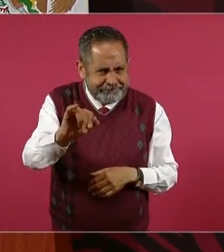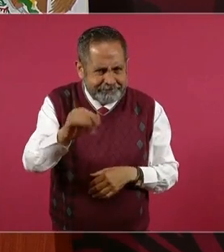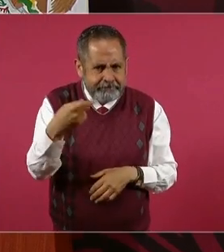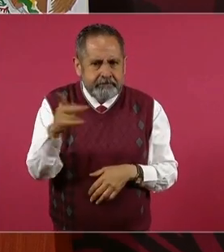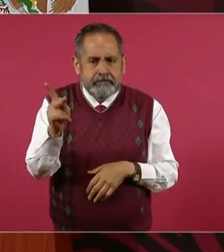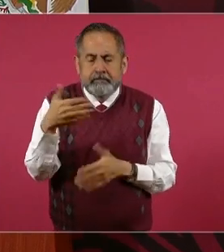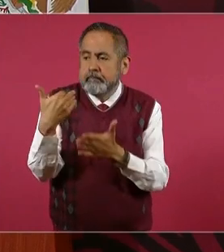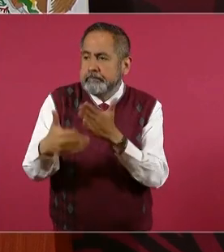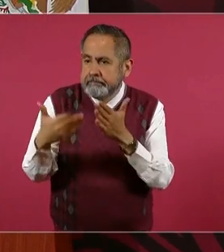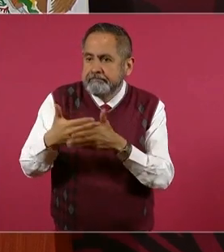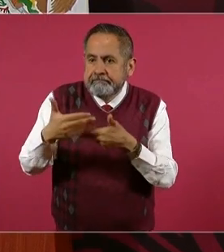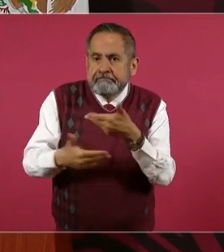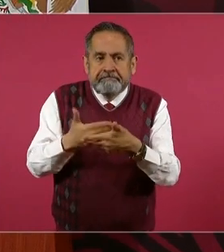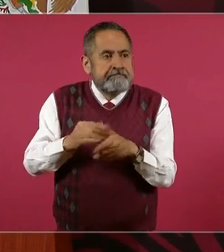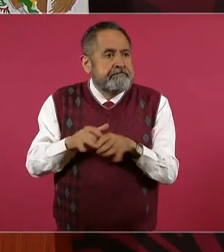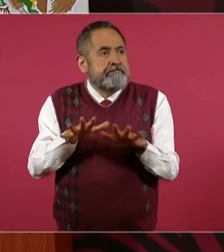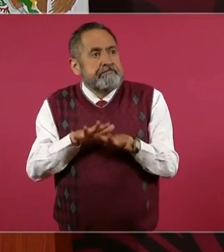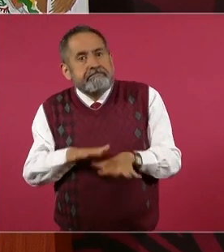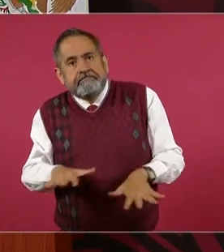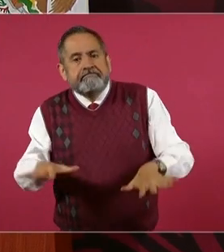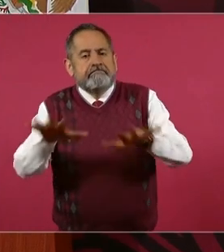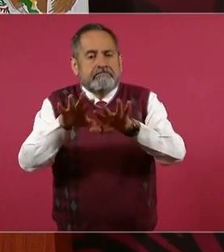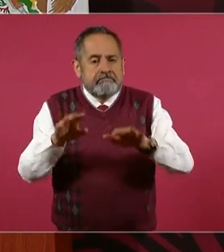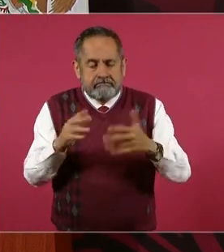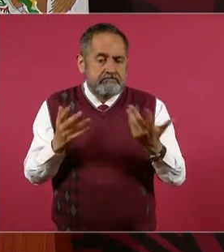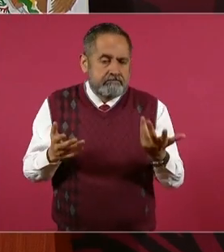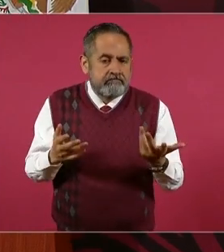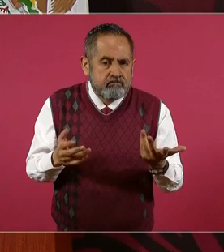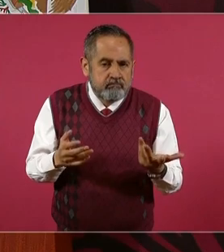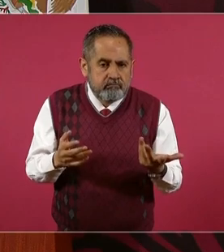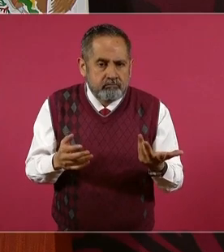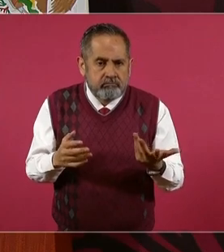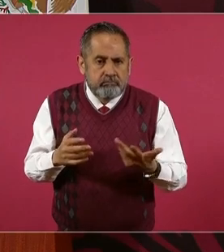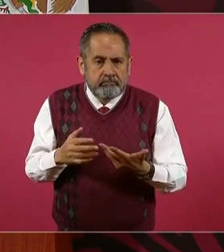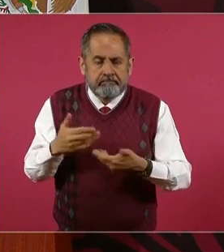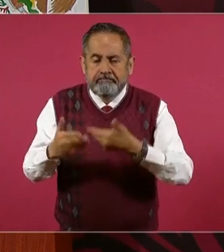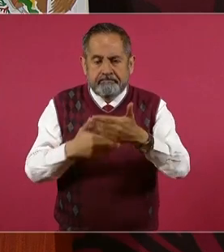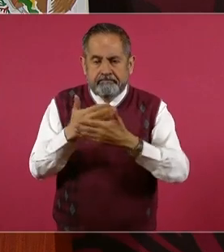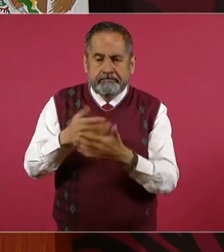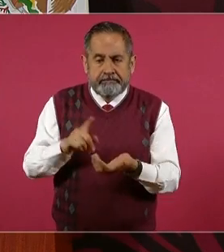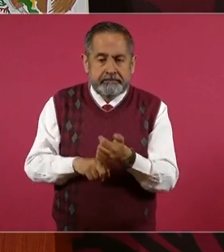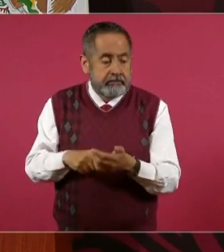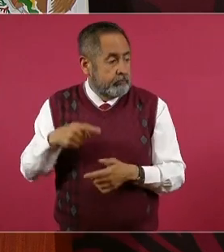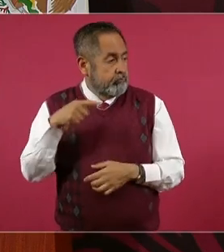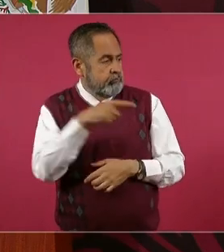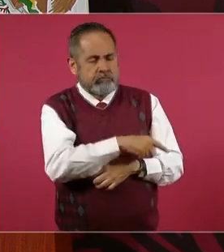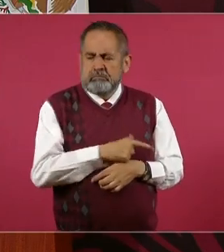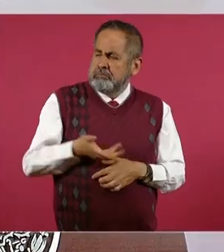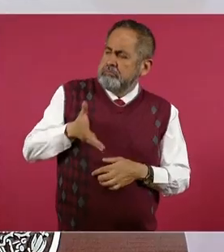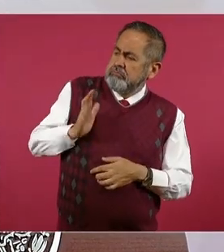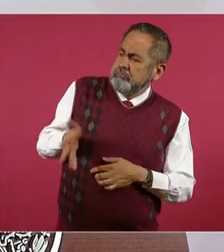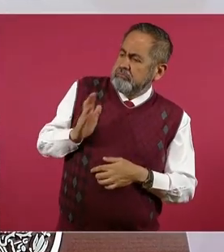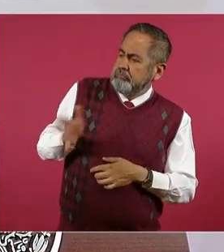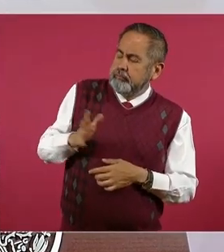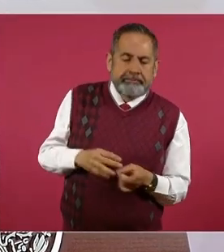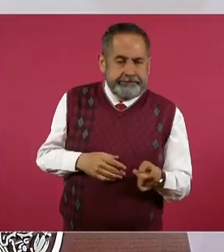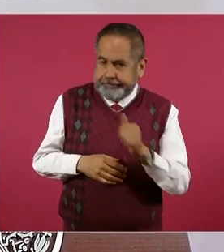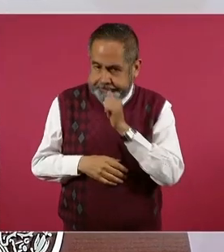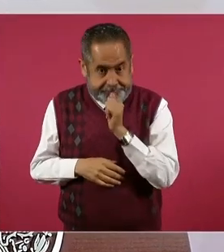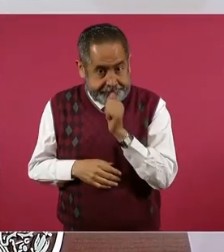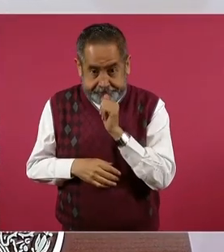pero es un proceso y se ha magnificado mucho